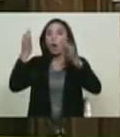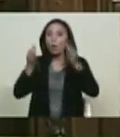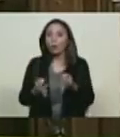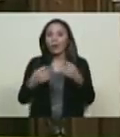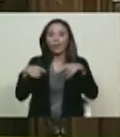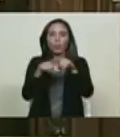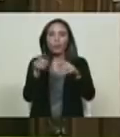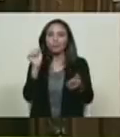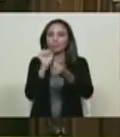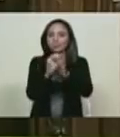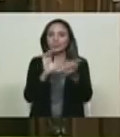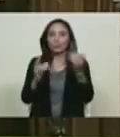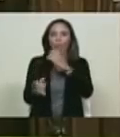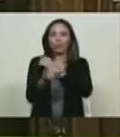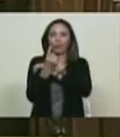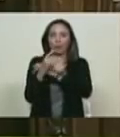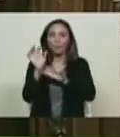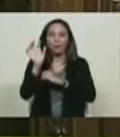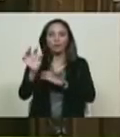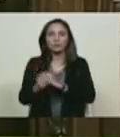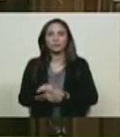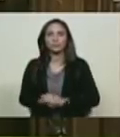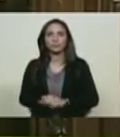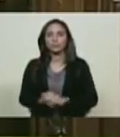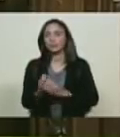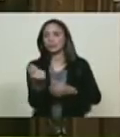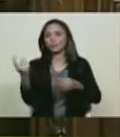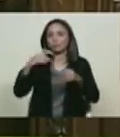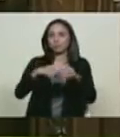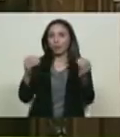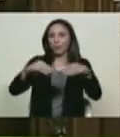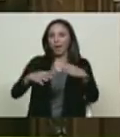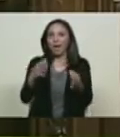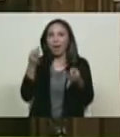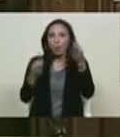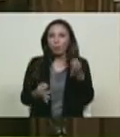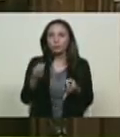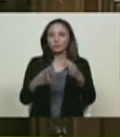a la patria, incorporarle al juicio que ya está en curso.